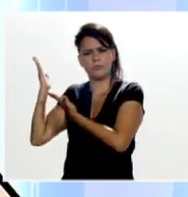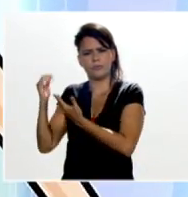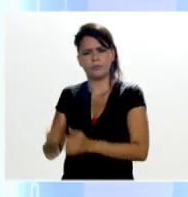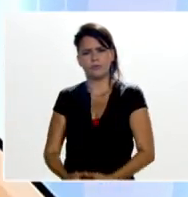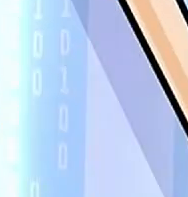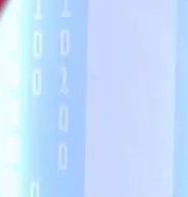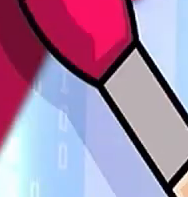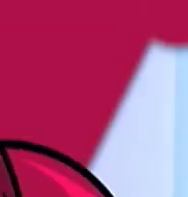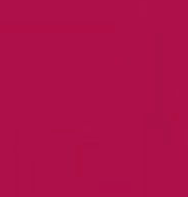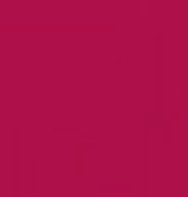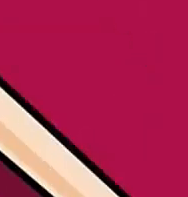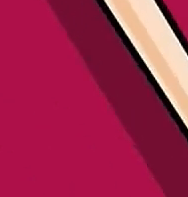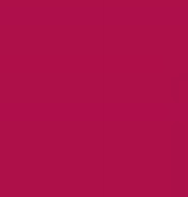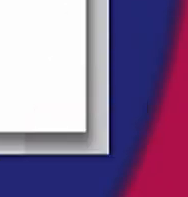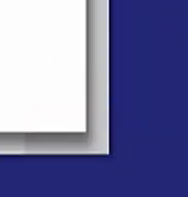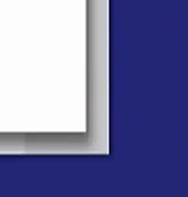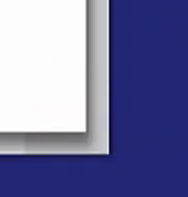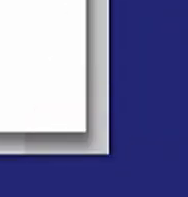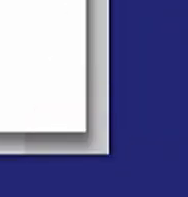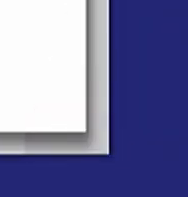video.